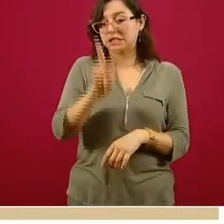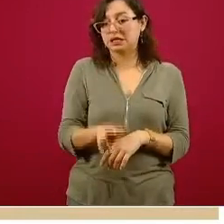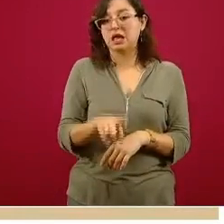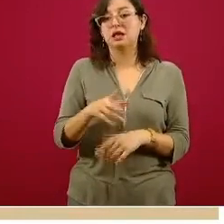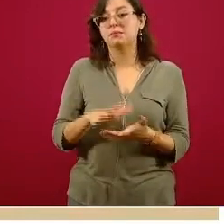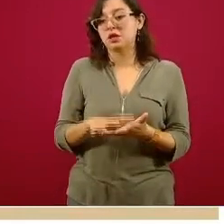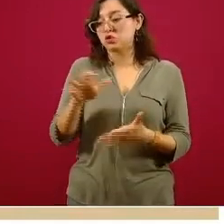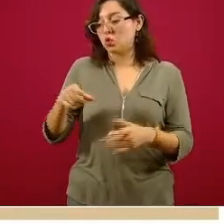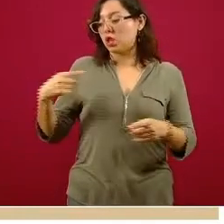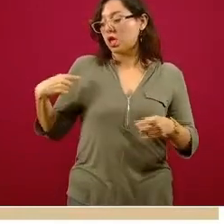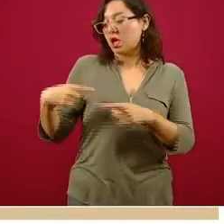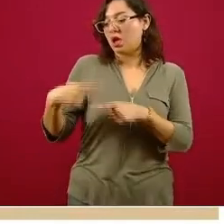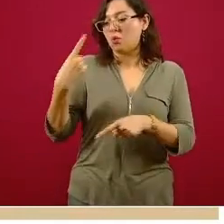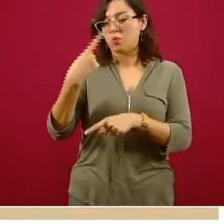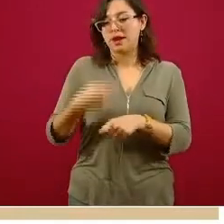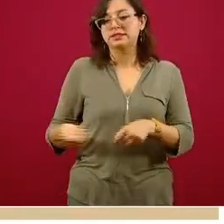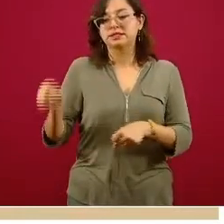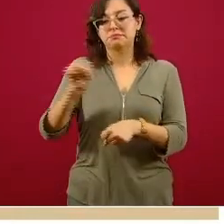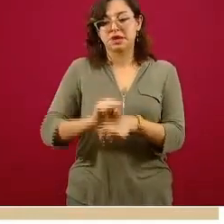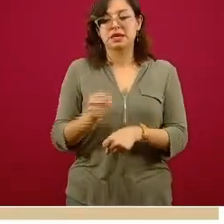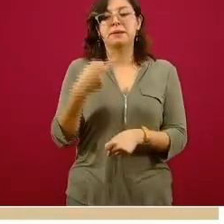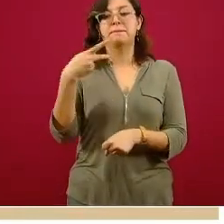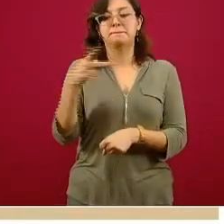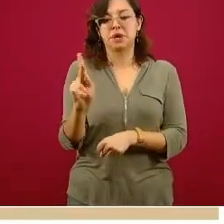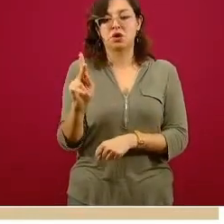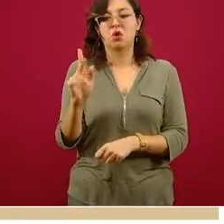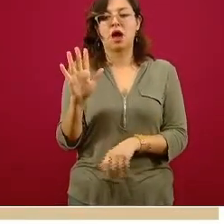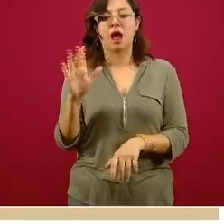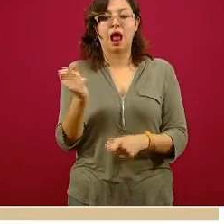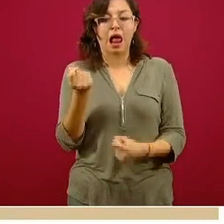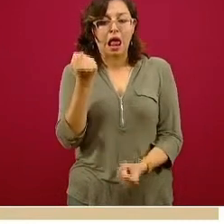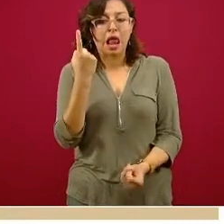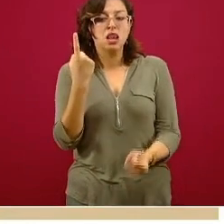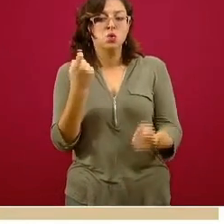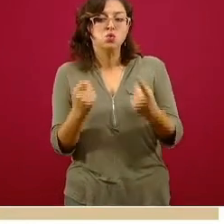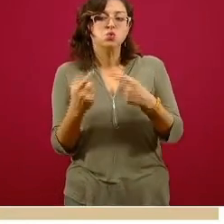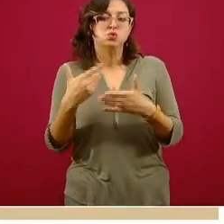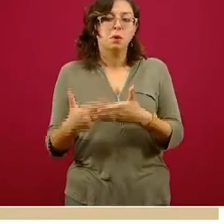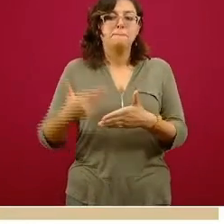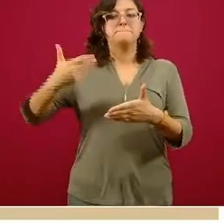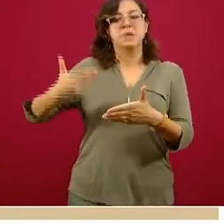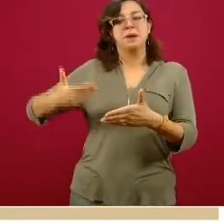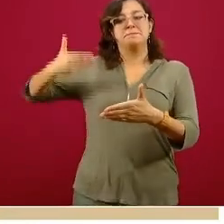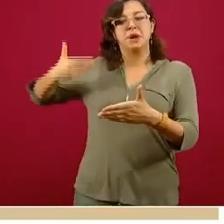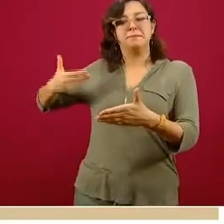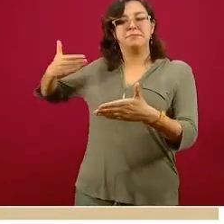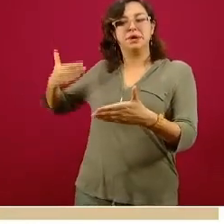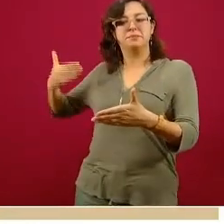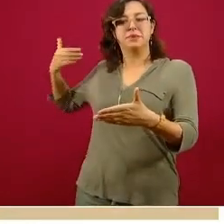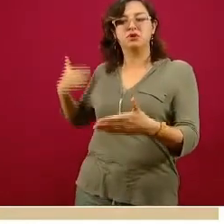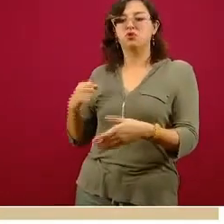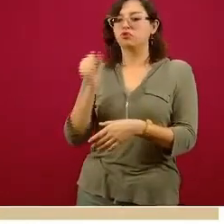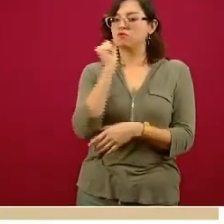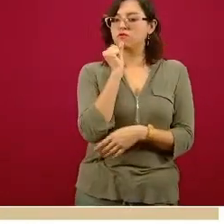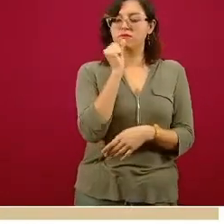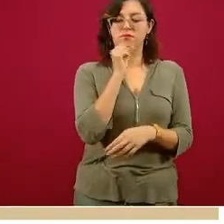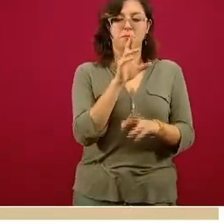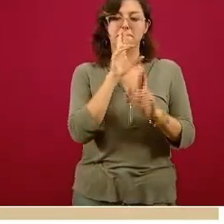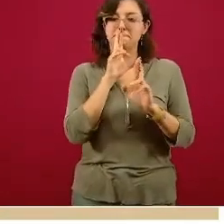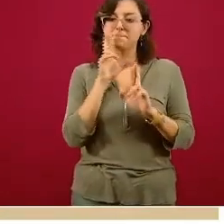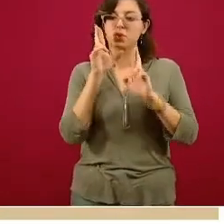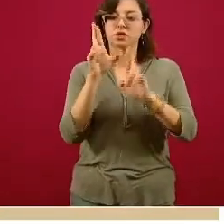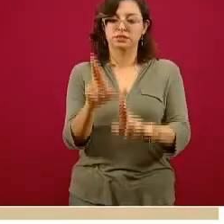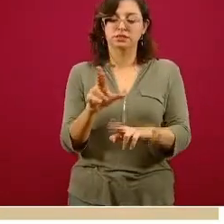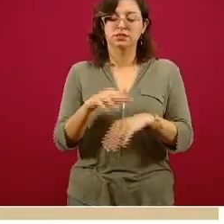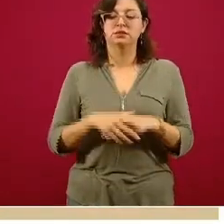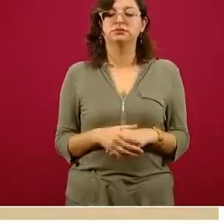sí traemos todavía algunos grupos ahí de retraso que en su momento pues se notificaron el